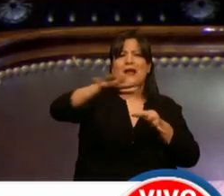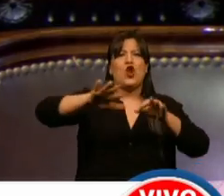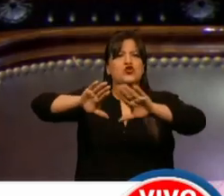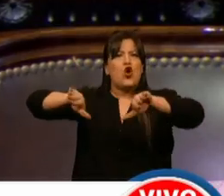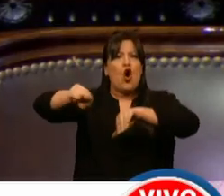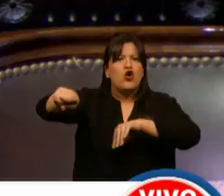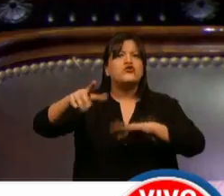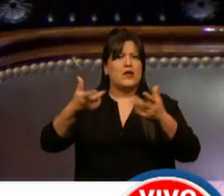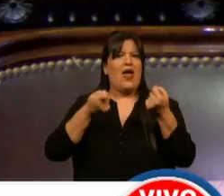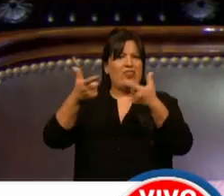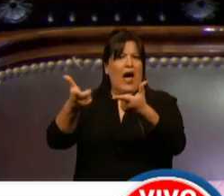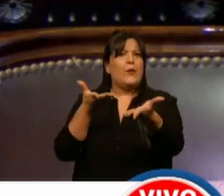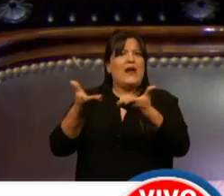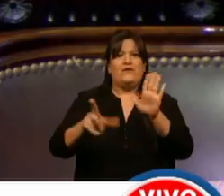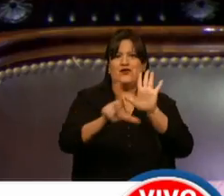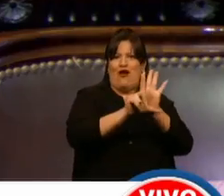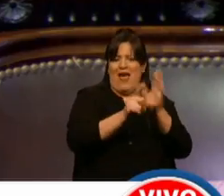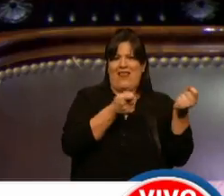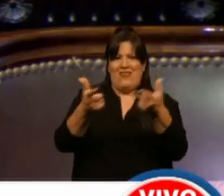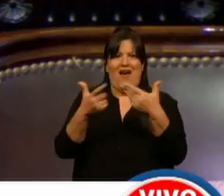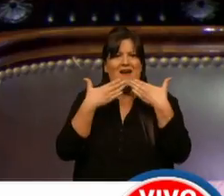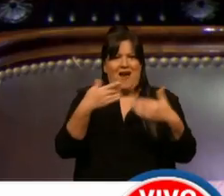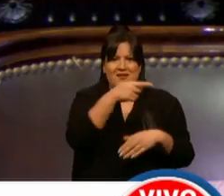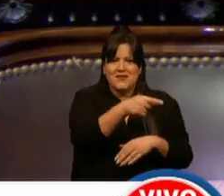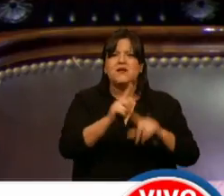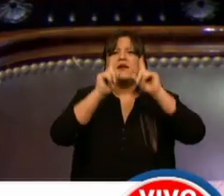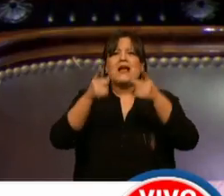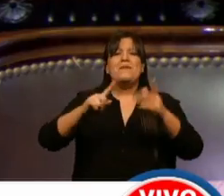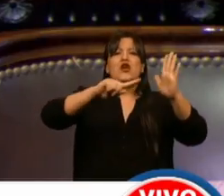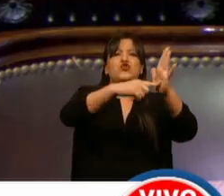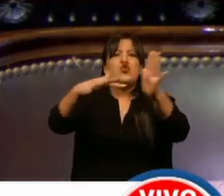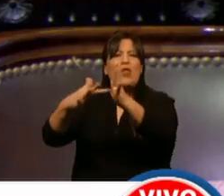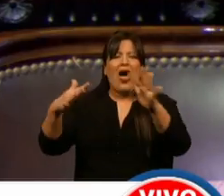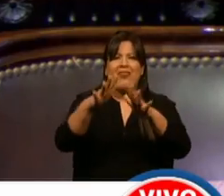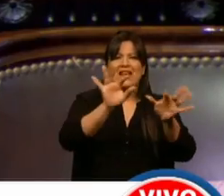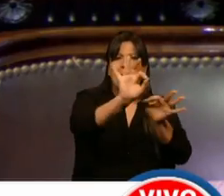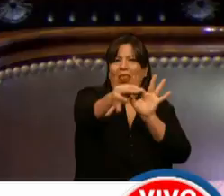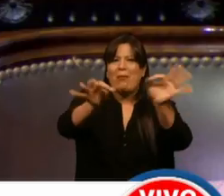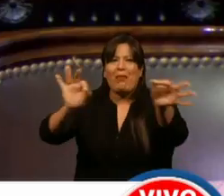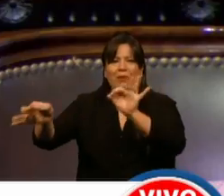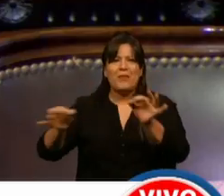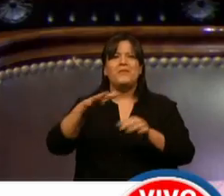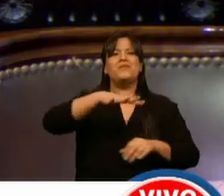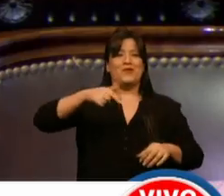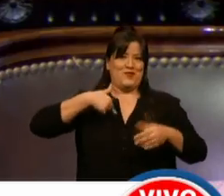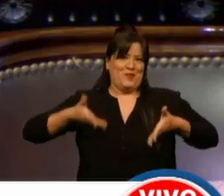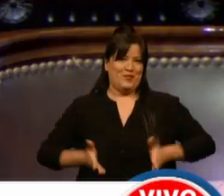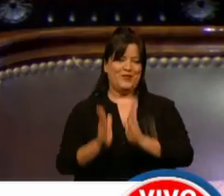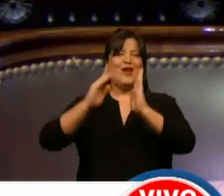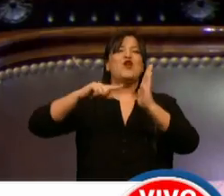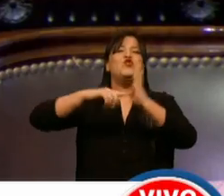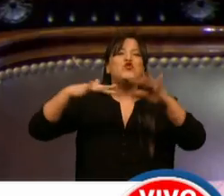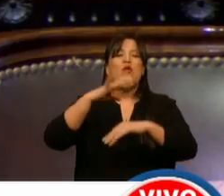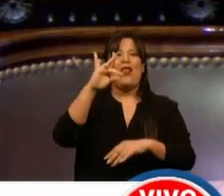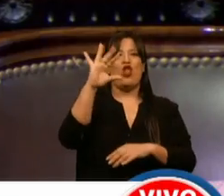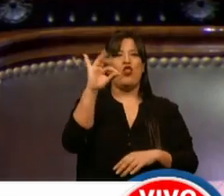beneficiados por esta ley y sus ciudades circundantes dentro de las cuales están la que ha nacido la ciudad de dolores